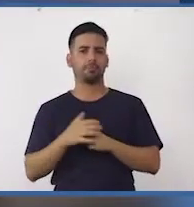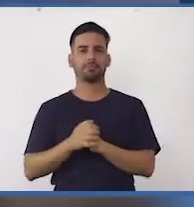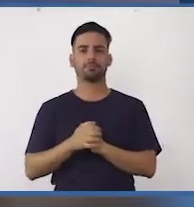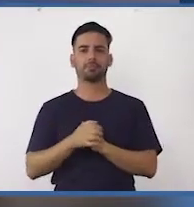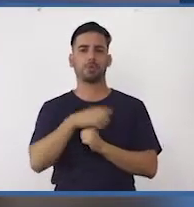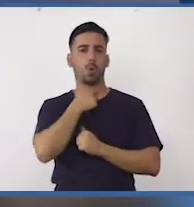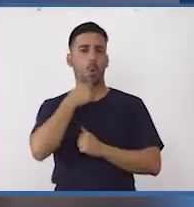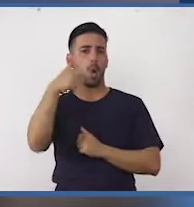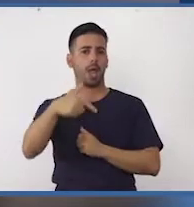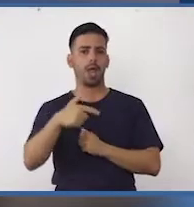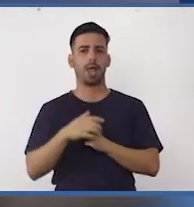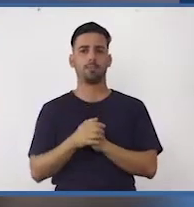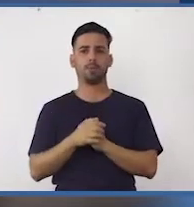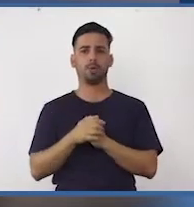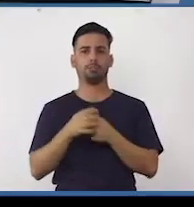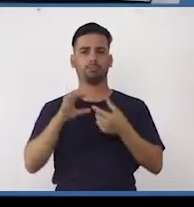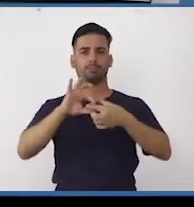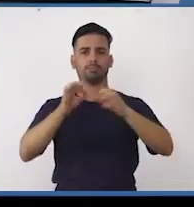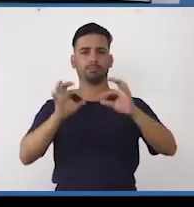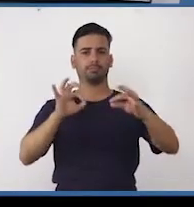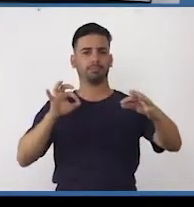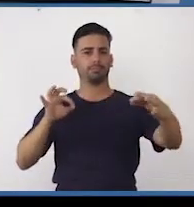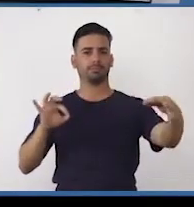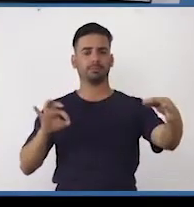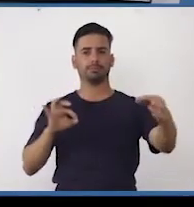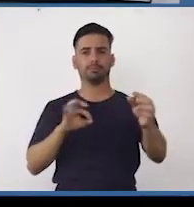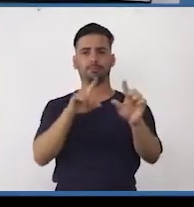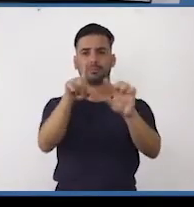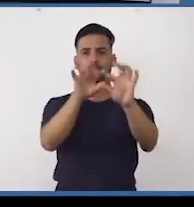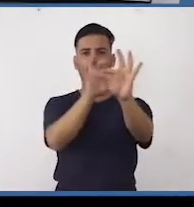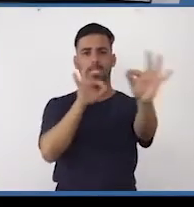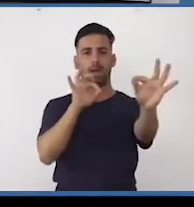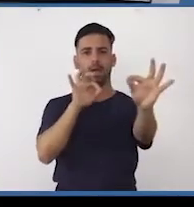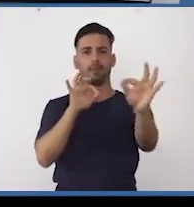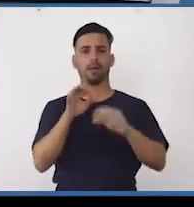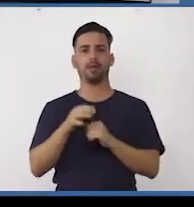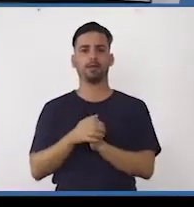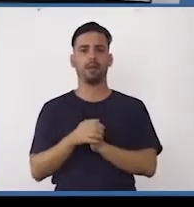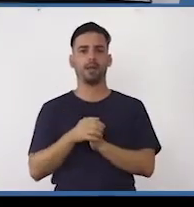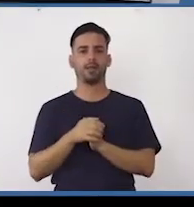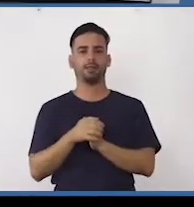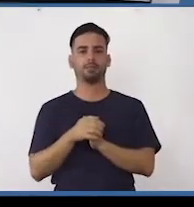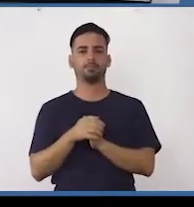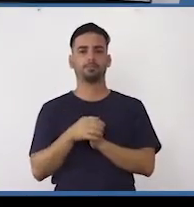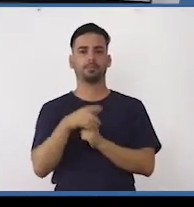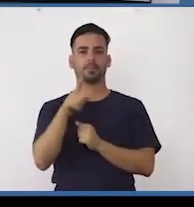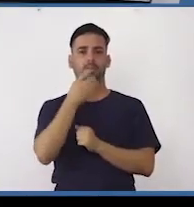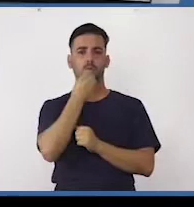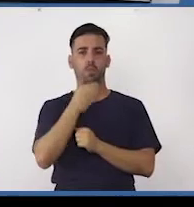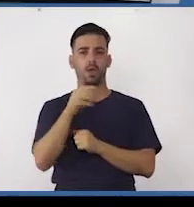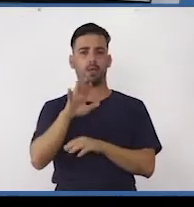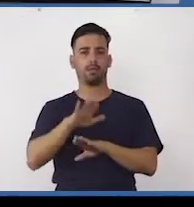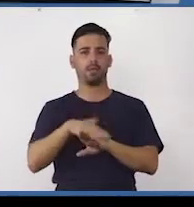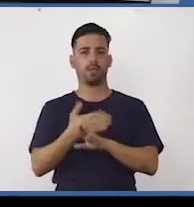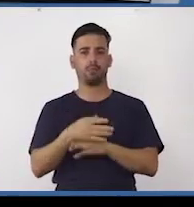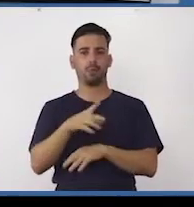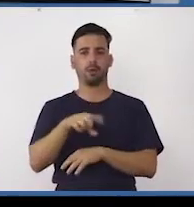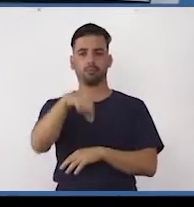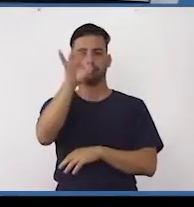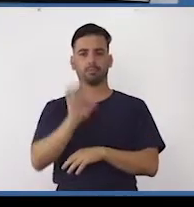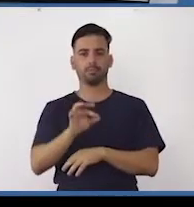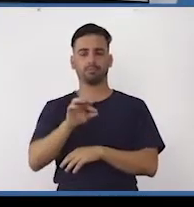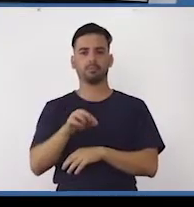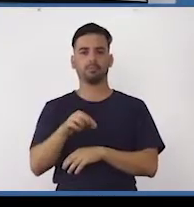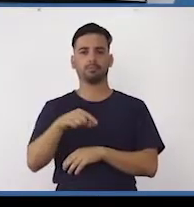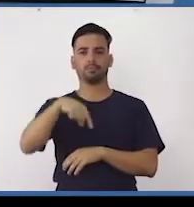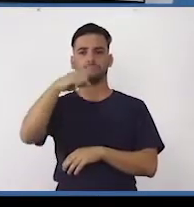con un cordel o una soguita que podemos amarrar en un extremo de la casa, de una ventana. Nos separamos a cierta distancia y hacemos este movimiento